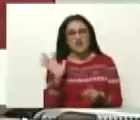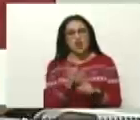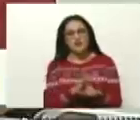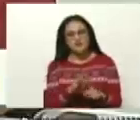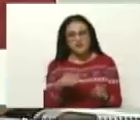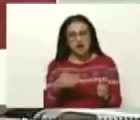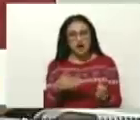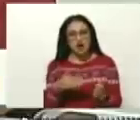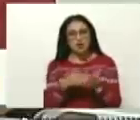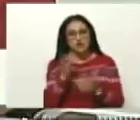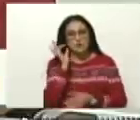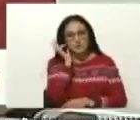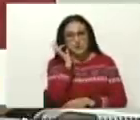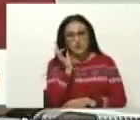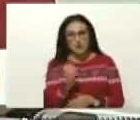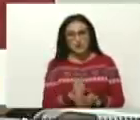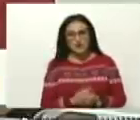Venezuela.